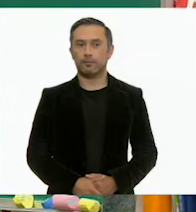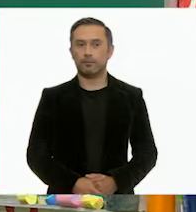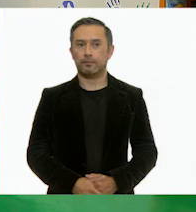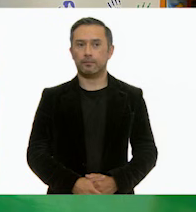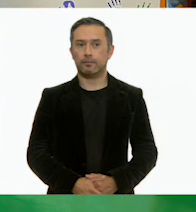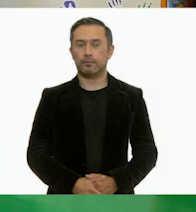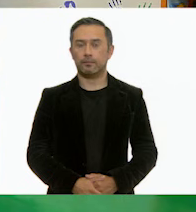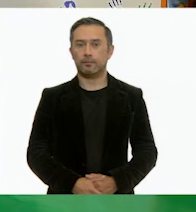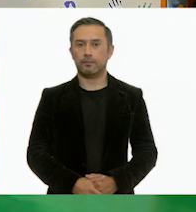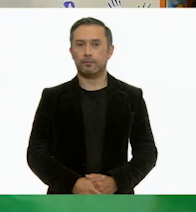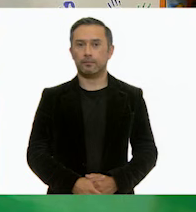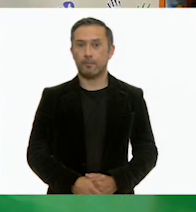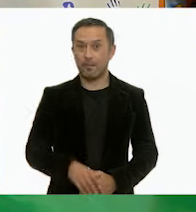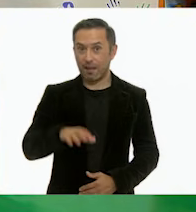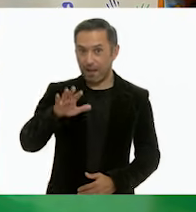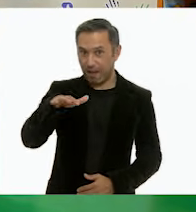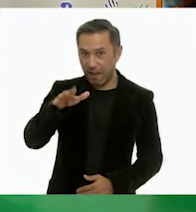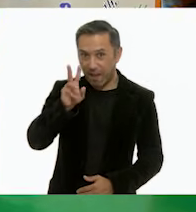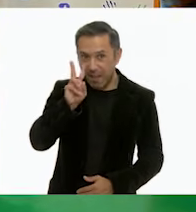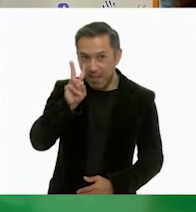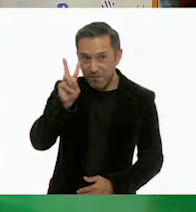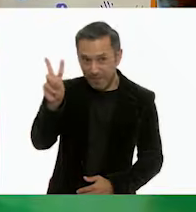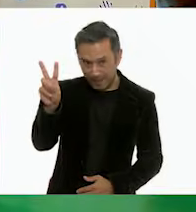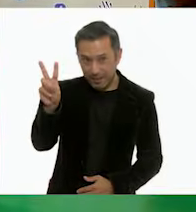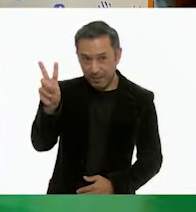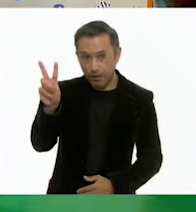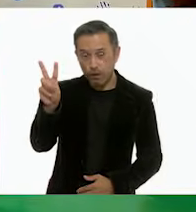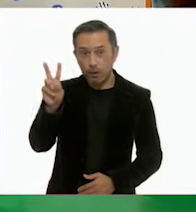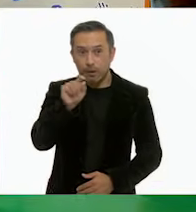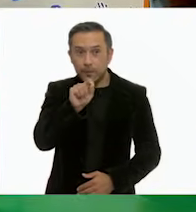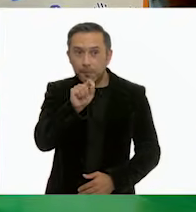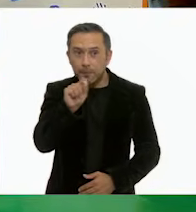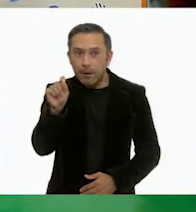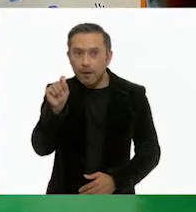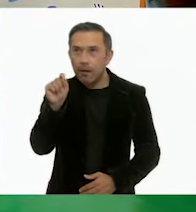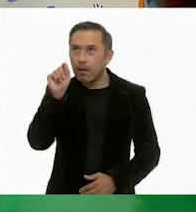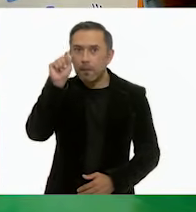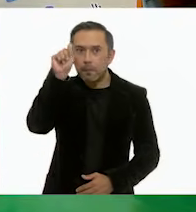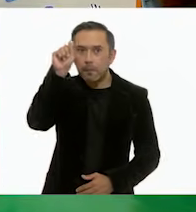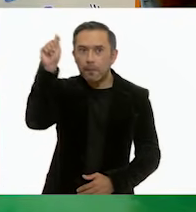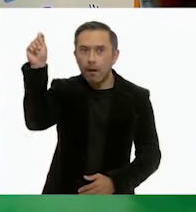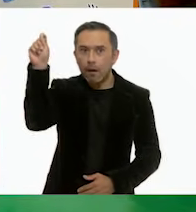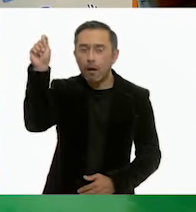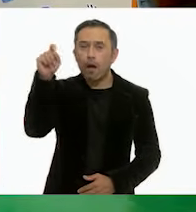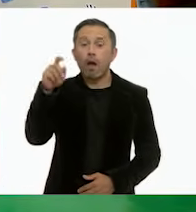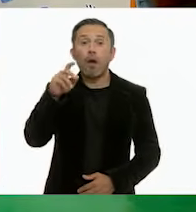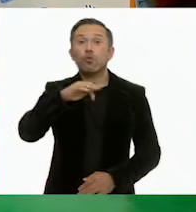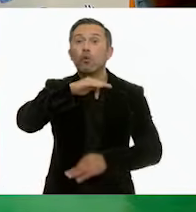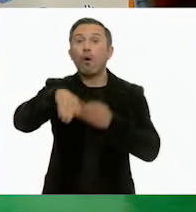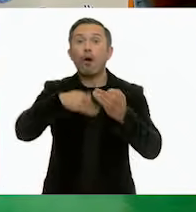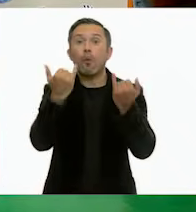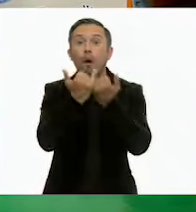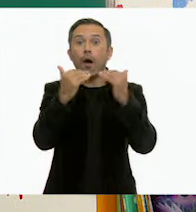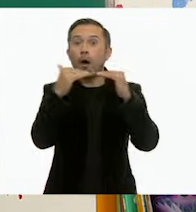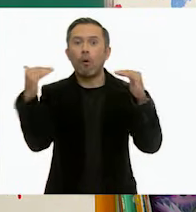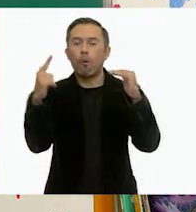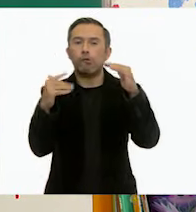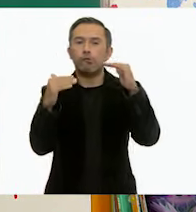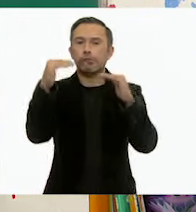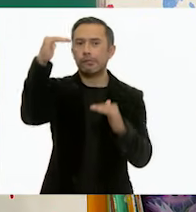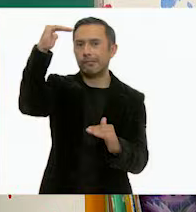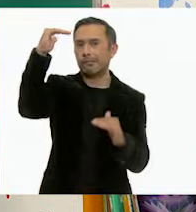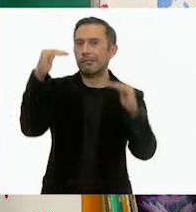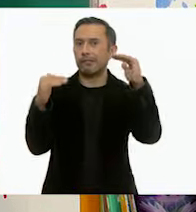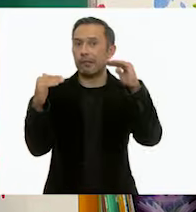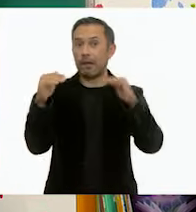Si ustedes pueden observar las marcas que hicimos, todos tenemos estaturas diferentes. Alexia es un